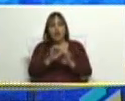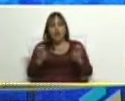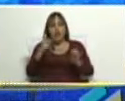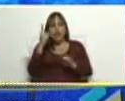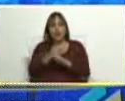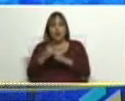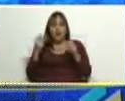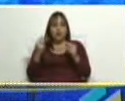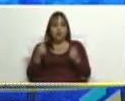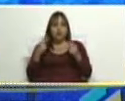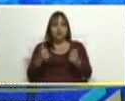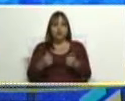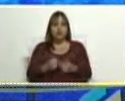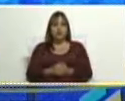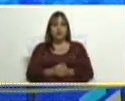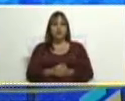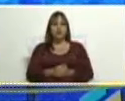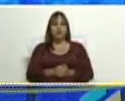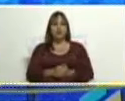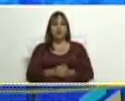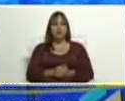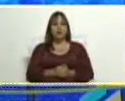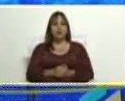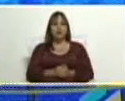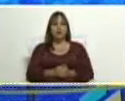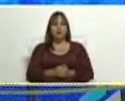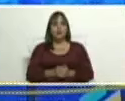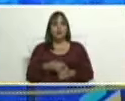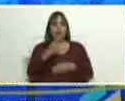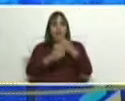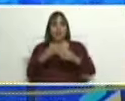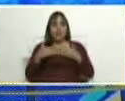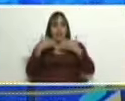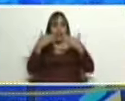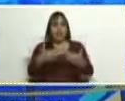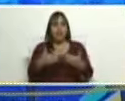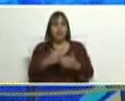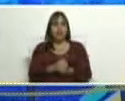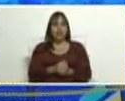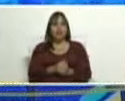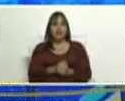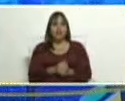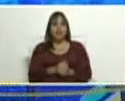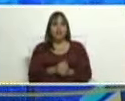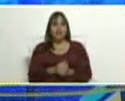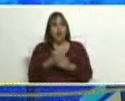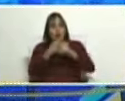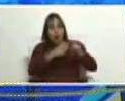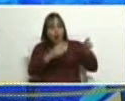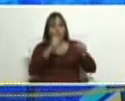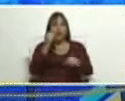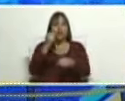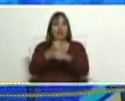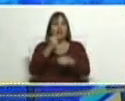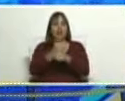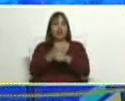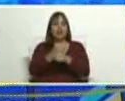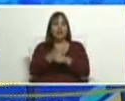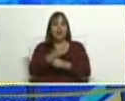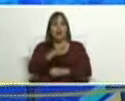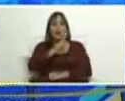activar y llevar adelante. Igualmente, otra acción, mi